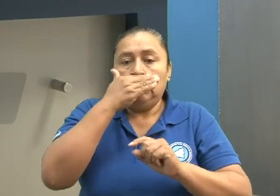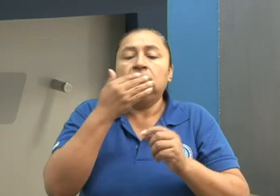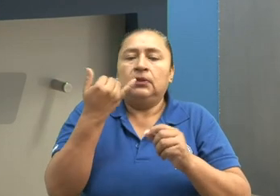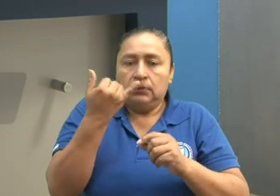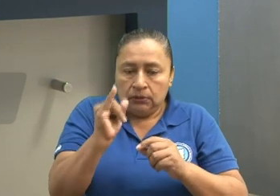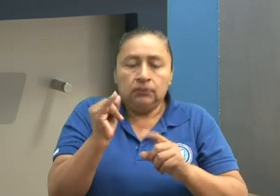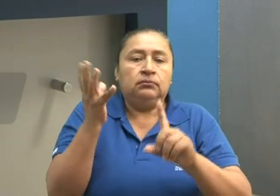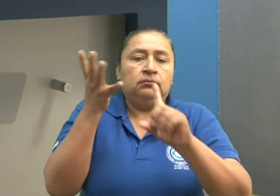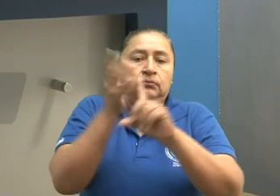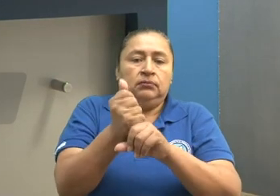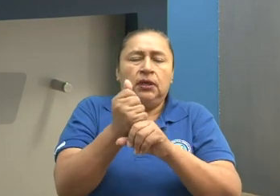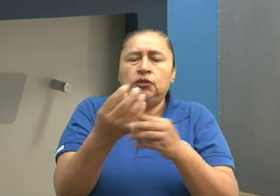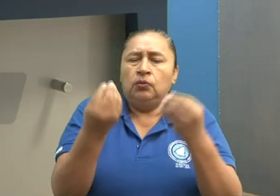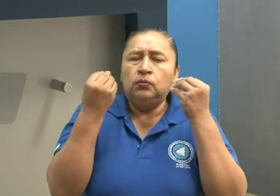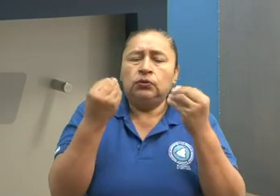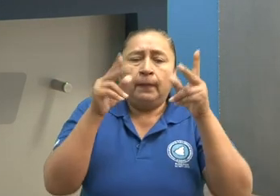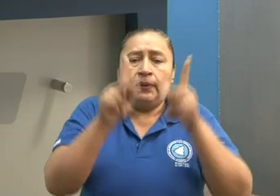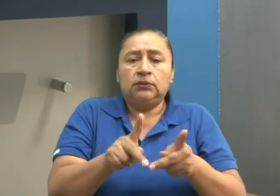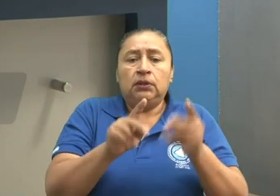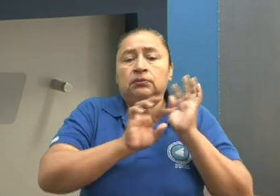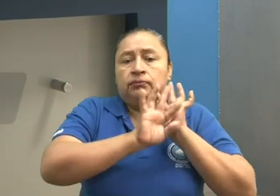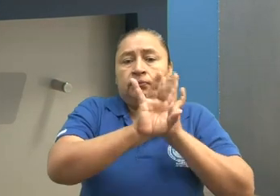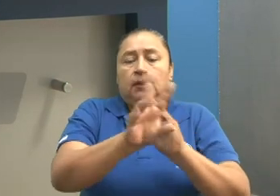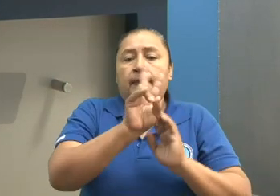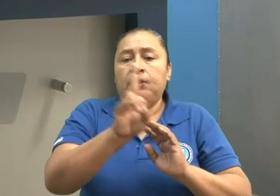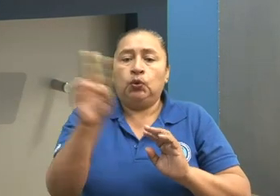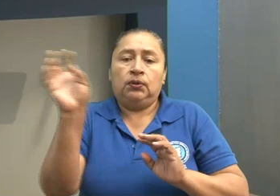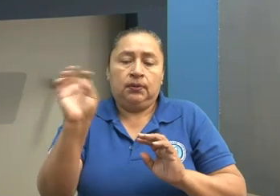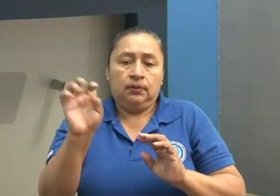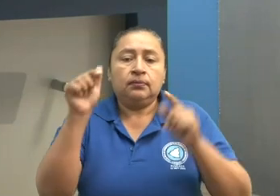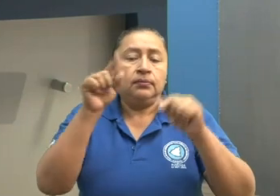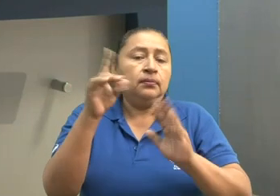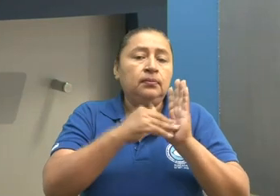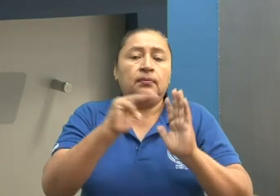cumpliendo a esos miles de nicaragüenses que se manifestaron el 22 de enero de